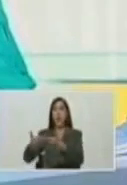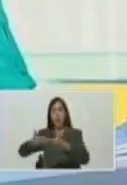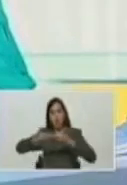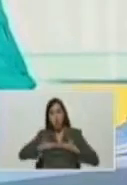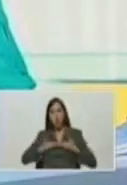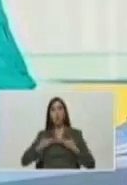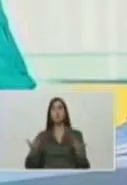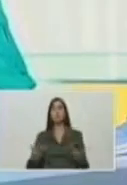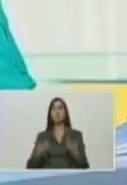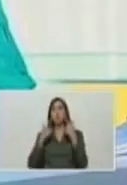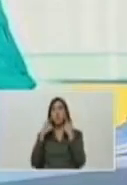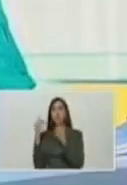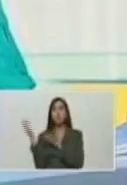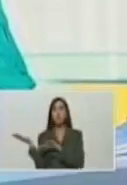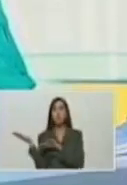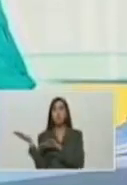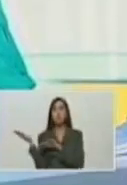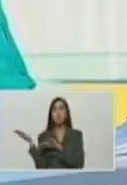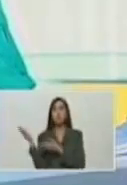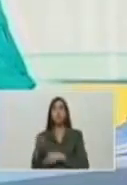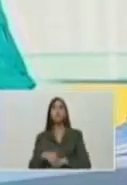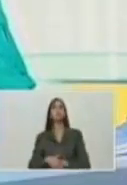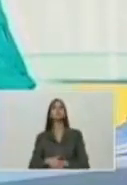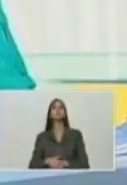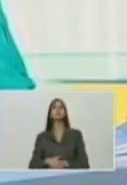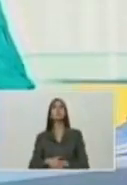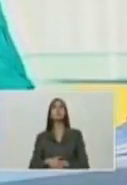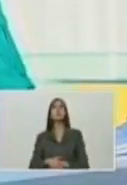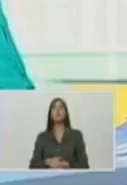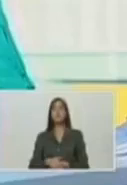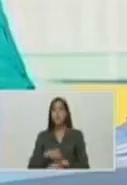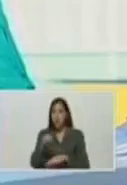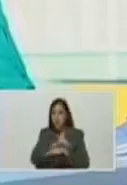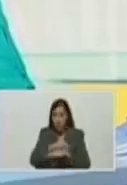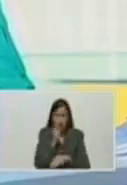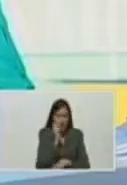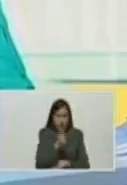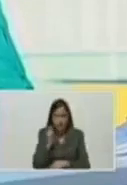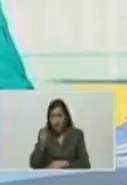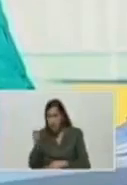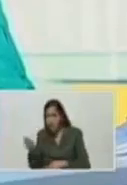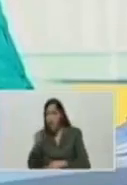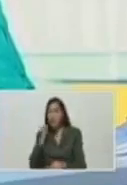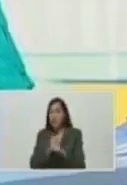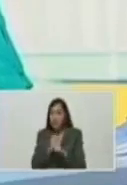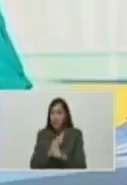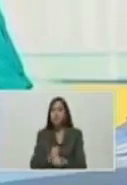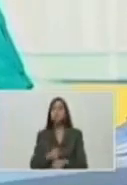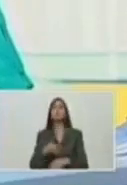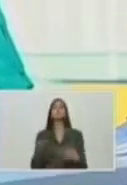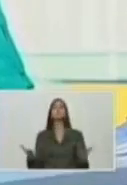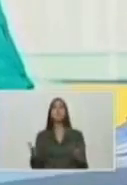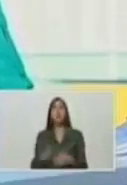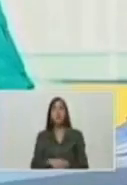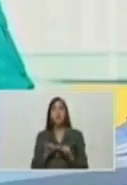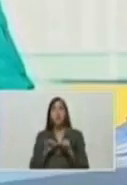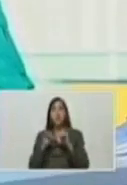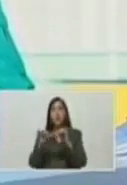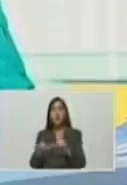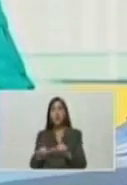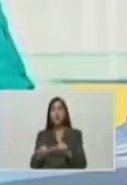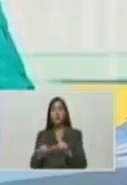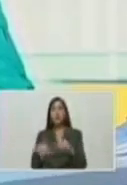Aquí está. Le dije, esta fusta me va a servir, mira, para los ministros. ¡Pácata, las ministras! ¡Pácata, dale! Al